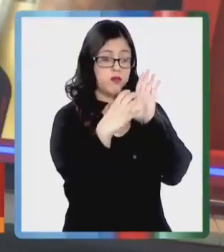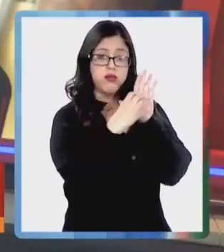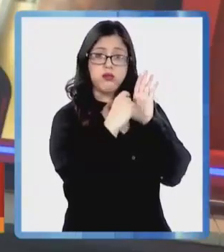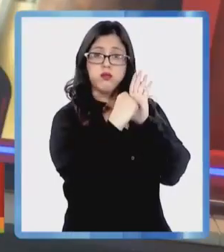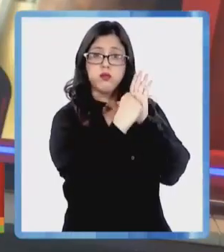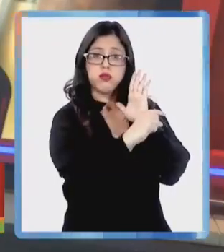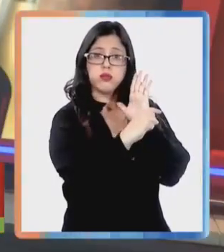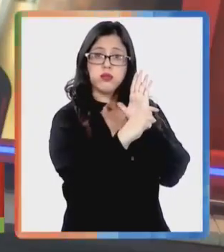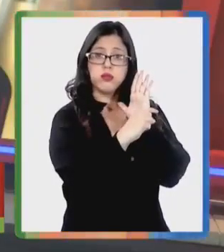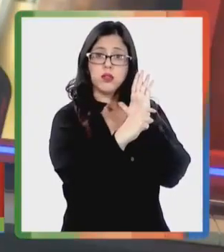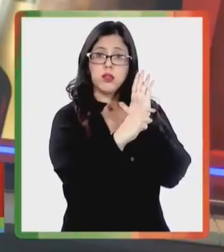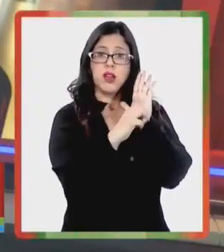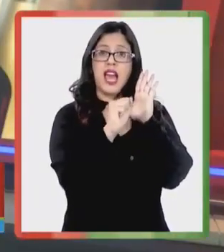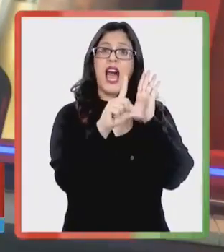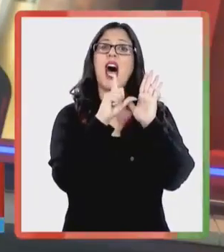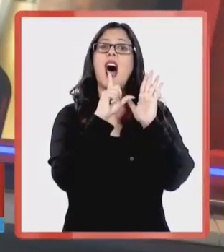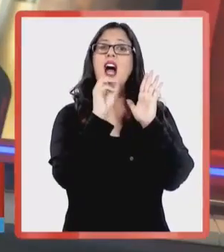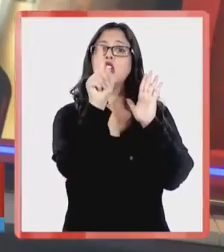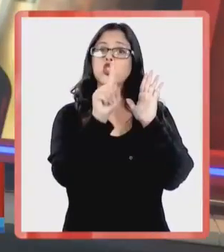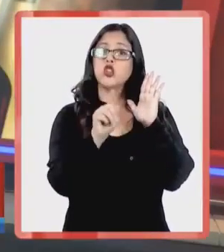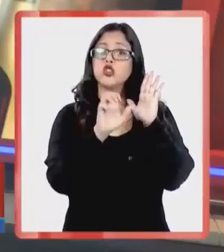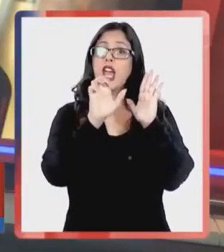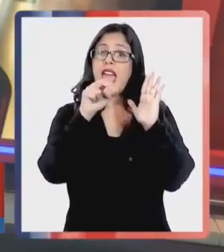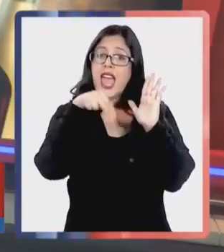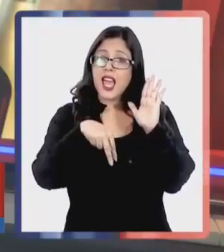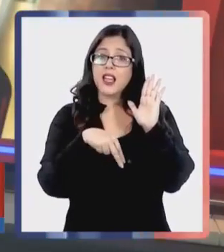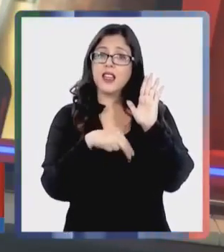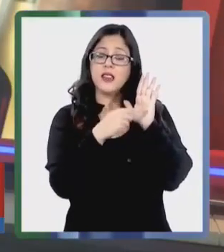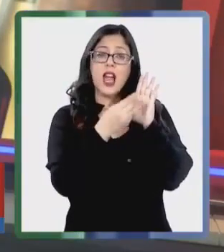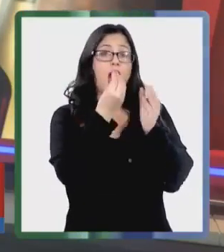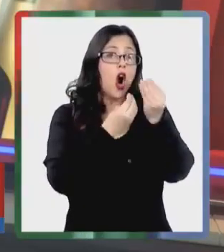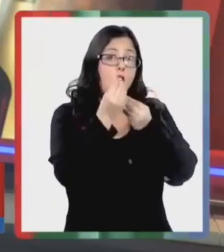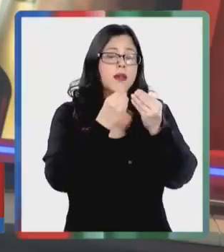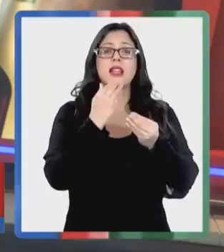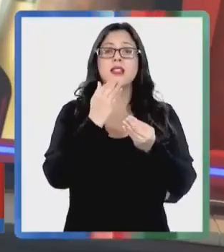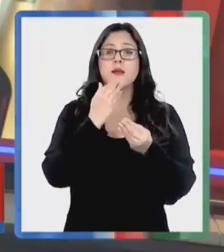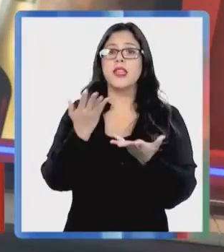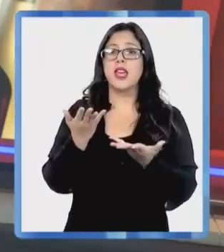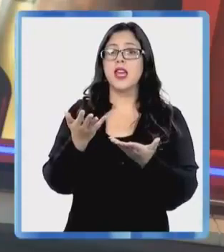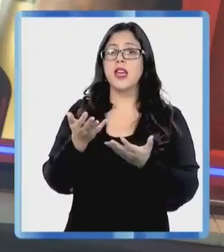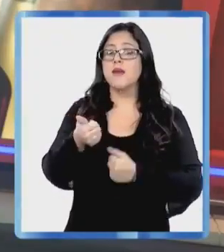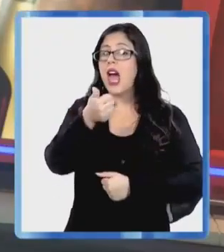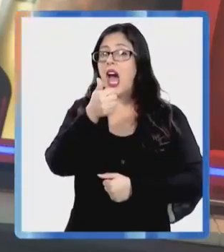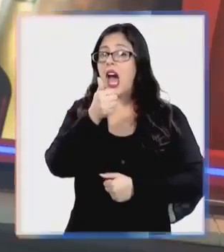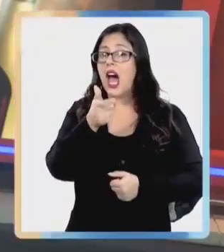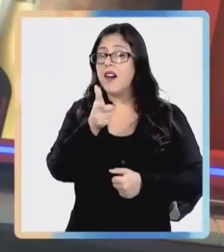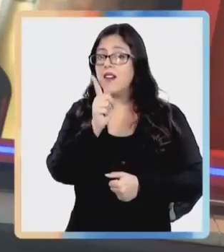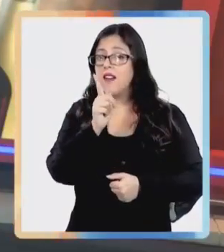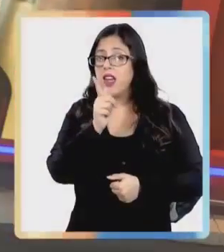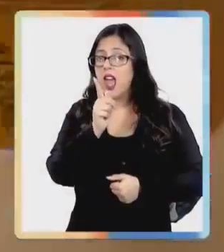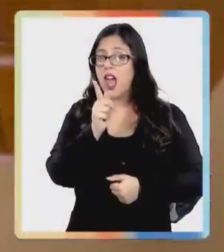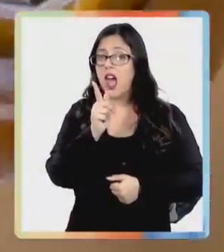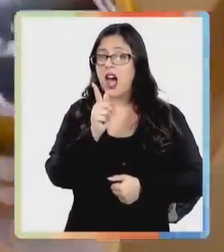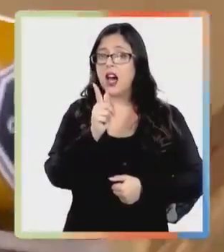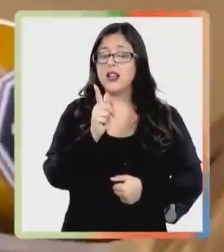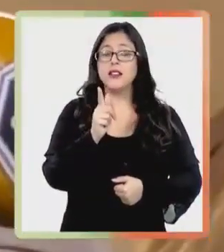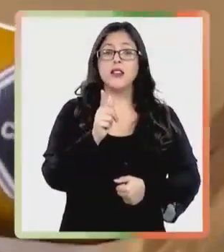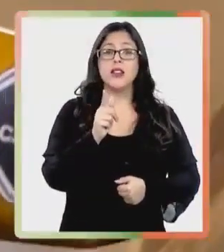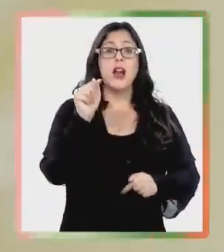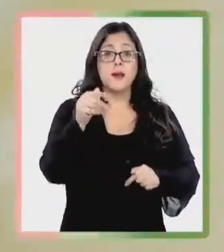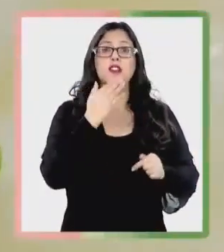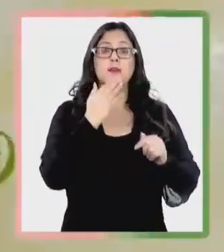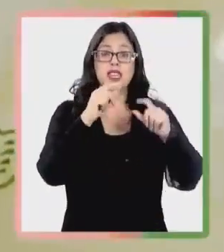y que obliga a poner sellos altos en los envases de los alimentos también se va a aplicar a las bebidas alcohólicas, pero agregará